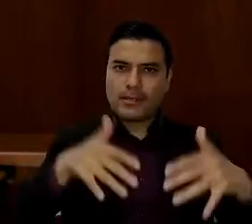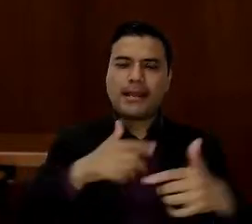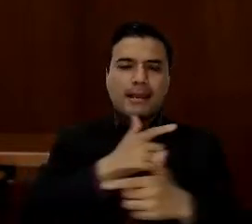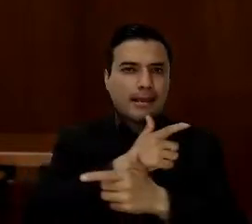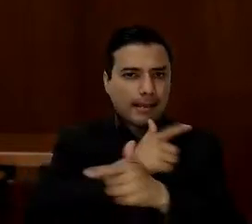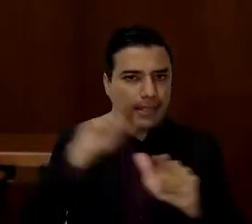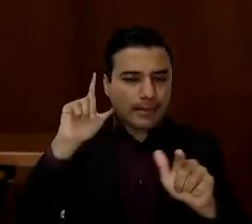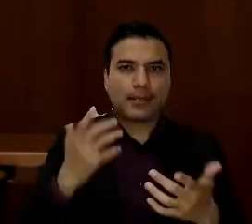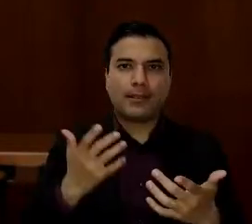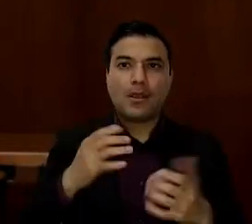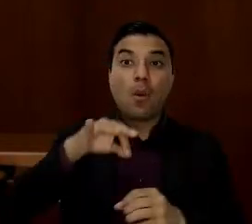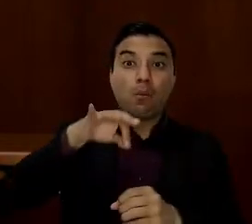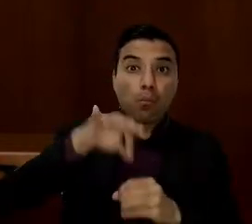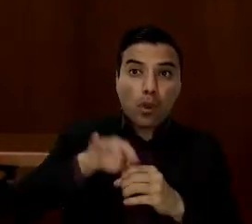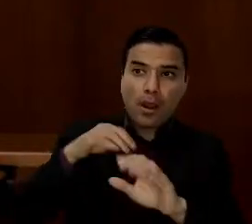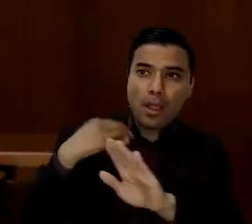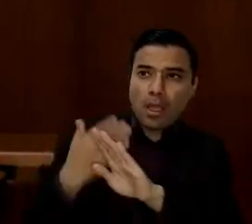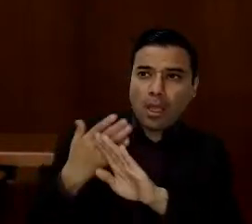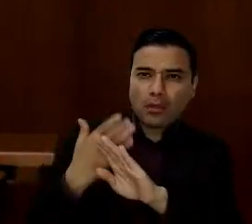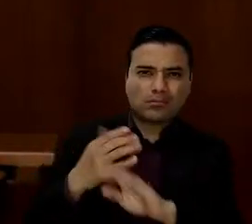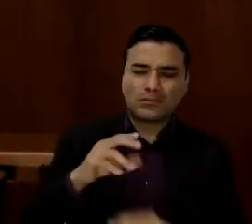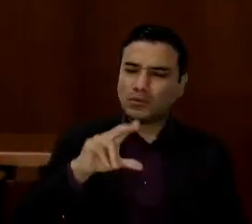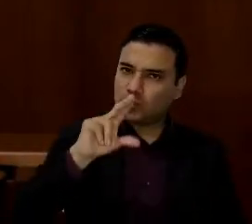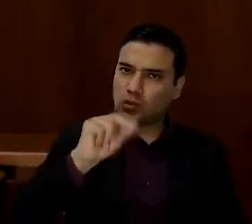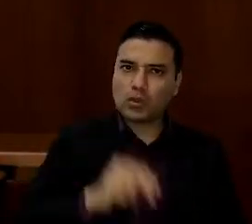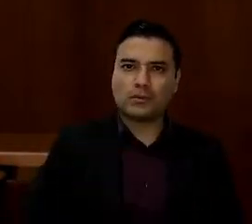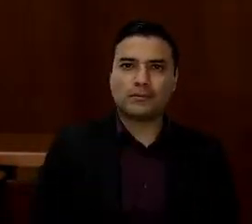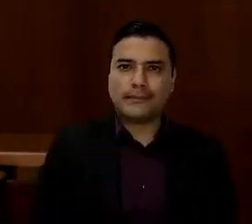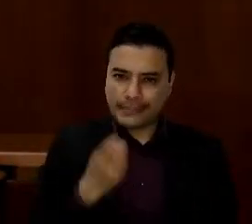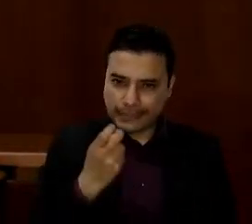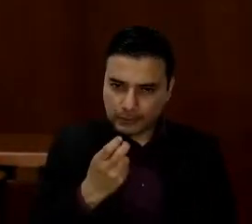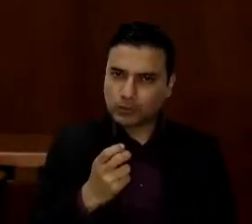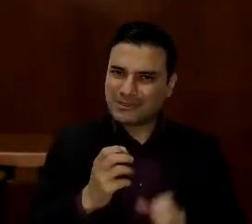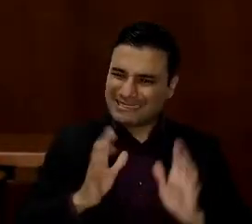y lo queremos ahora es